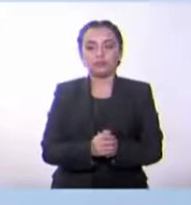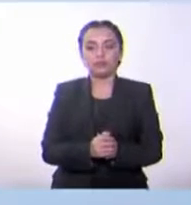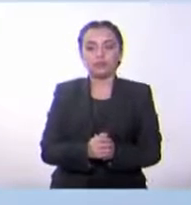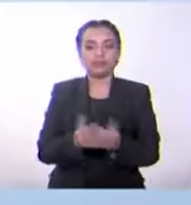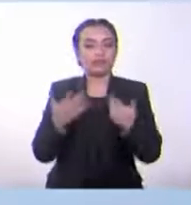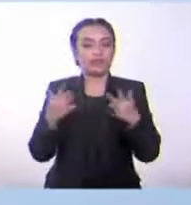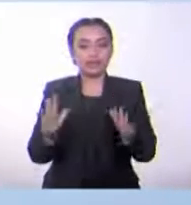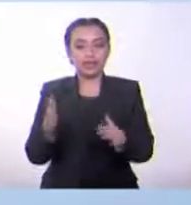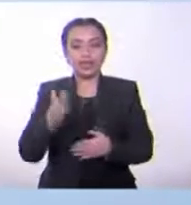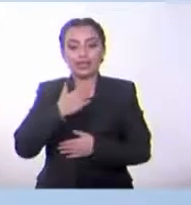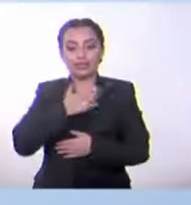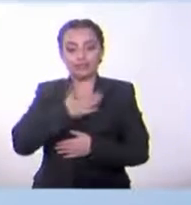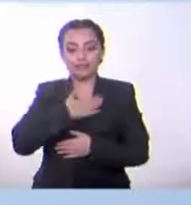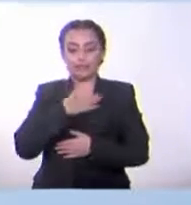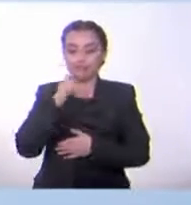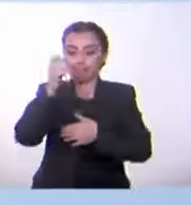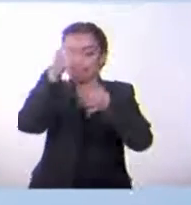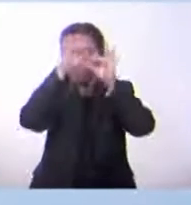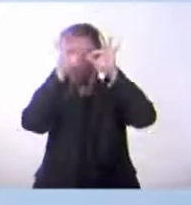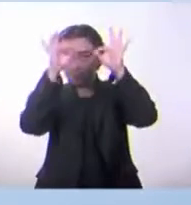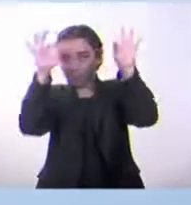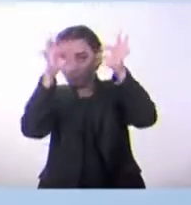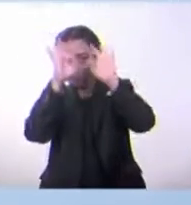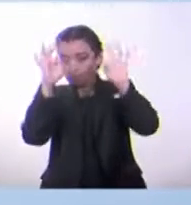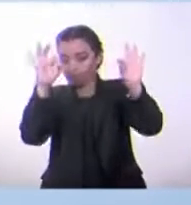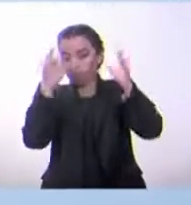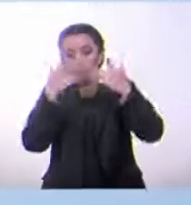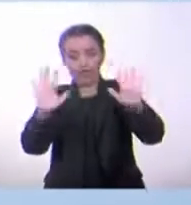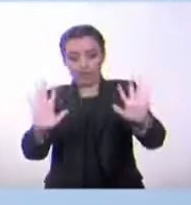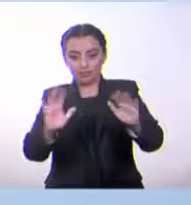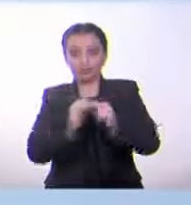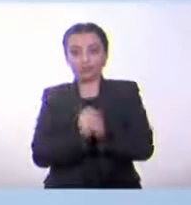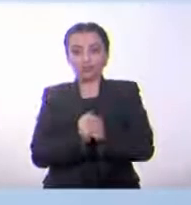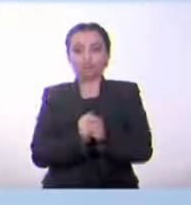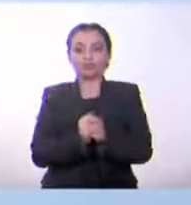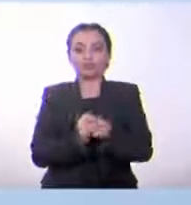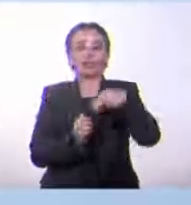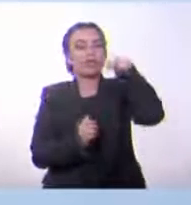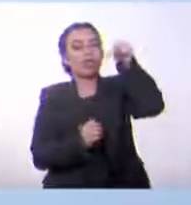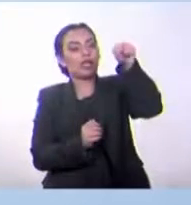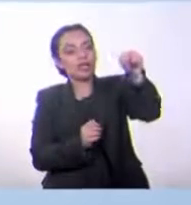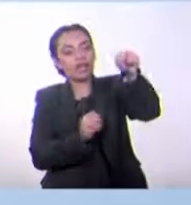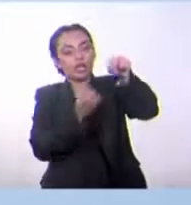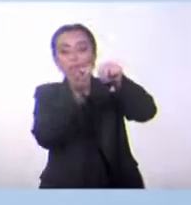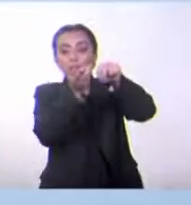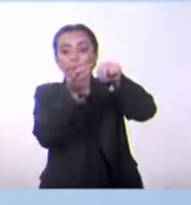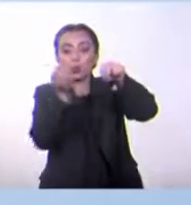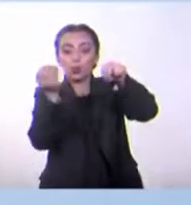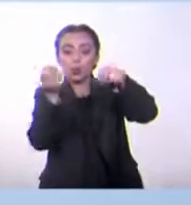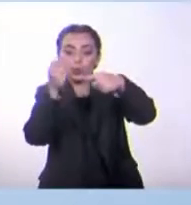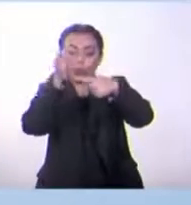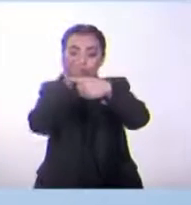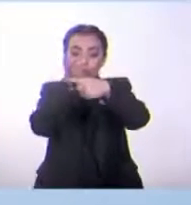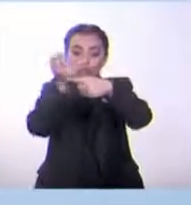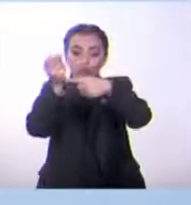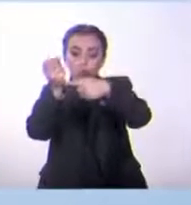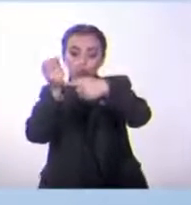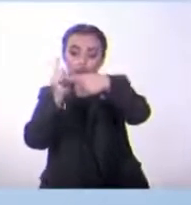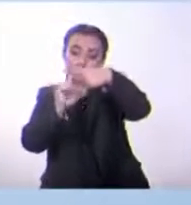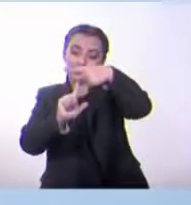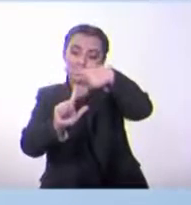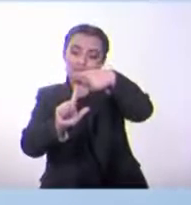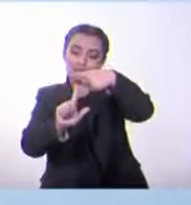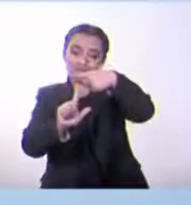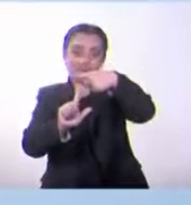las fórmulas que vamos a necesitar. La normalidad es igual al número de equivalentes entre los litros de disolución.